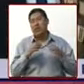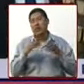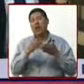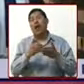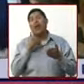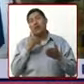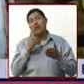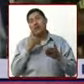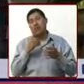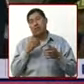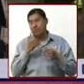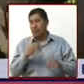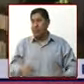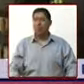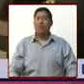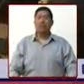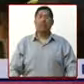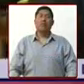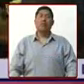antes de ser aprehendidos.